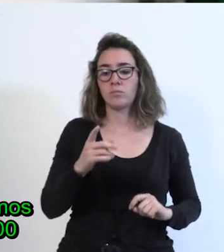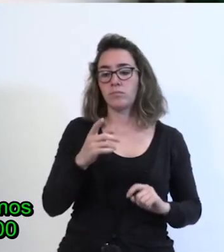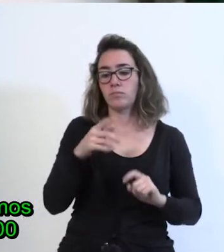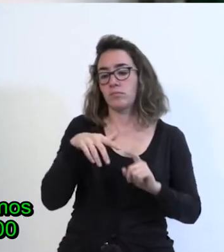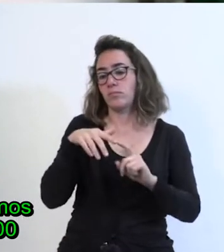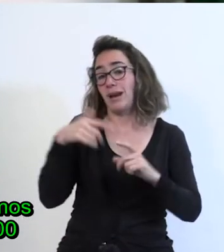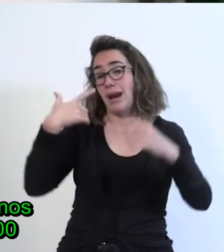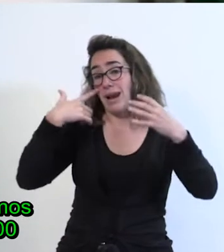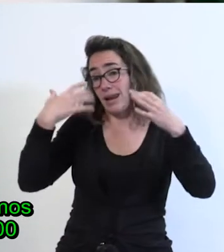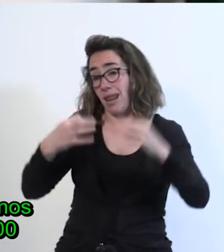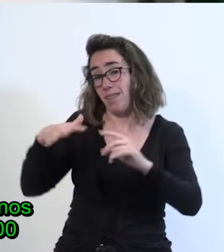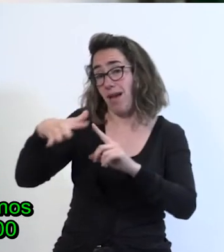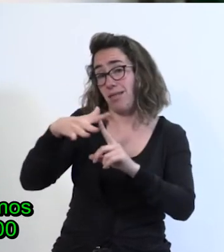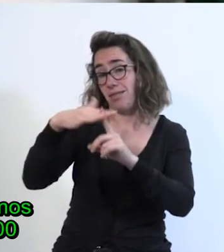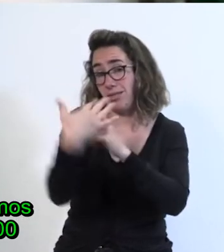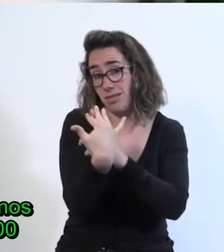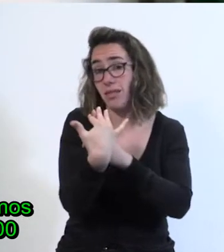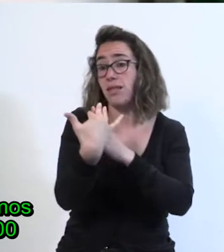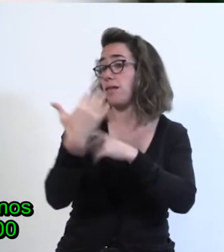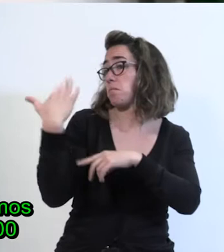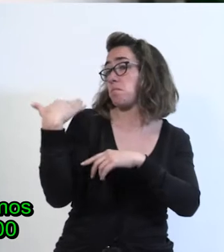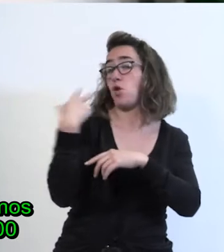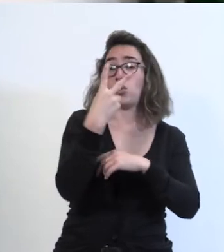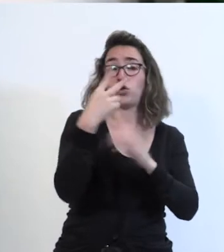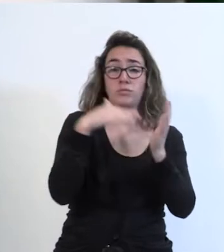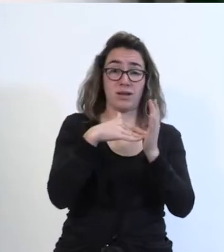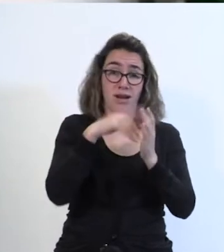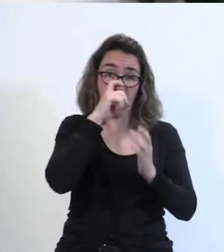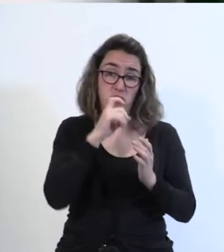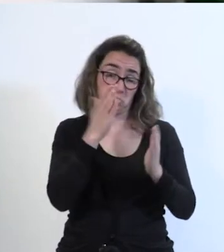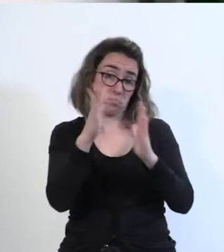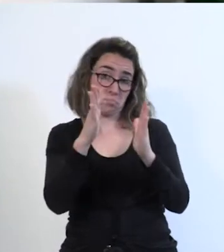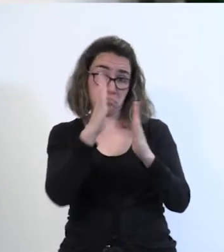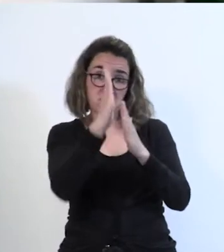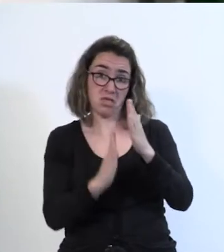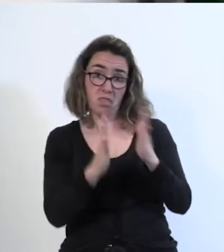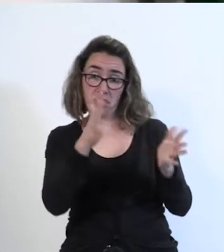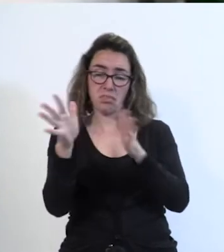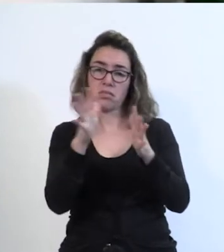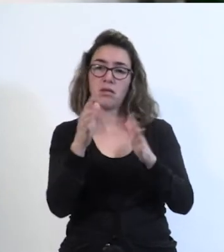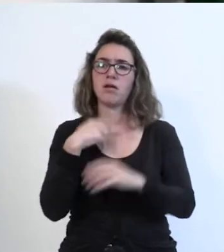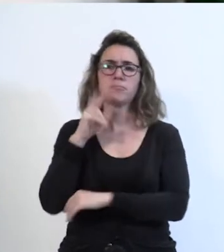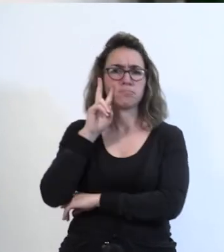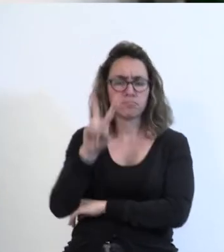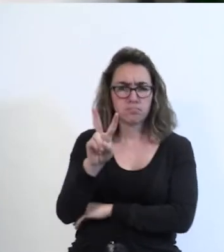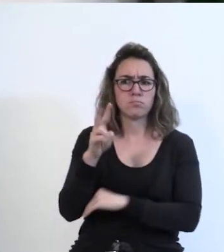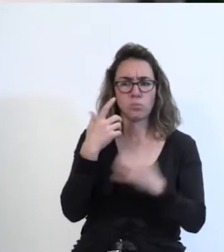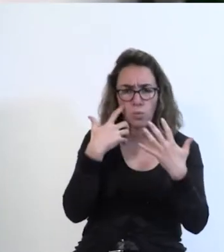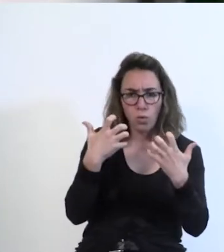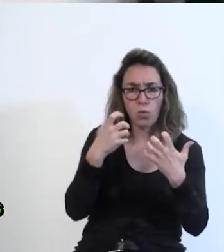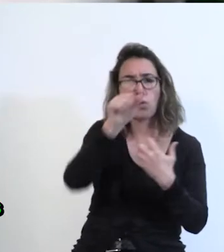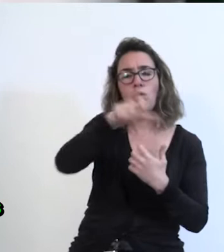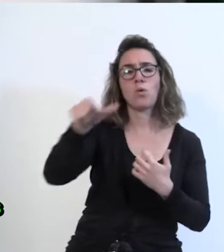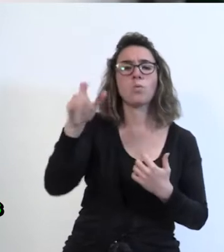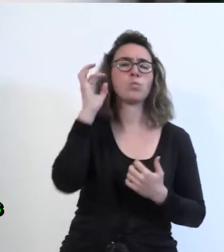a conocer a mitad de los años 2000 es que habían mujeres